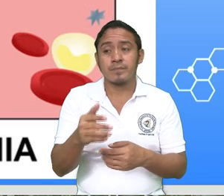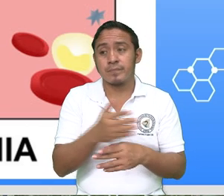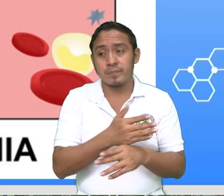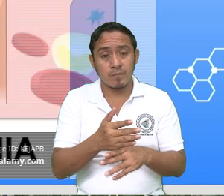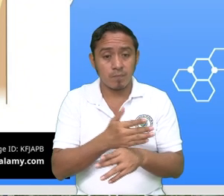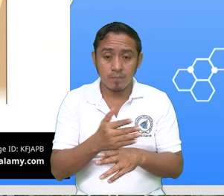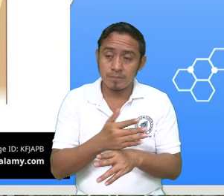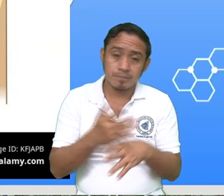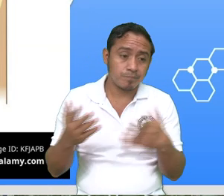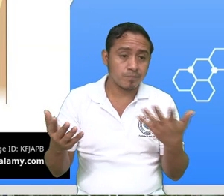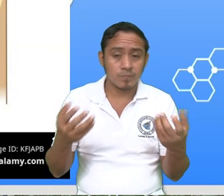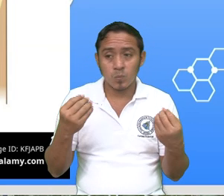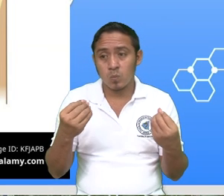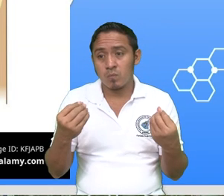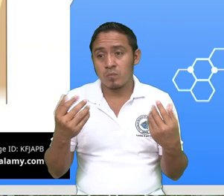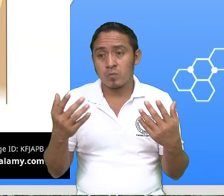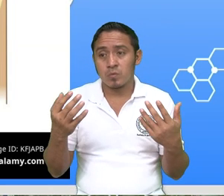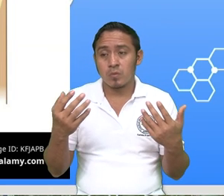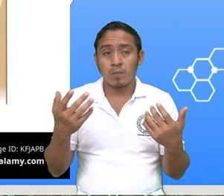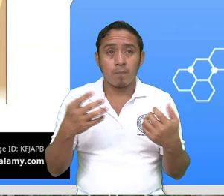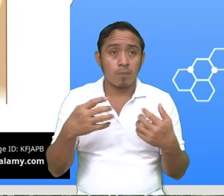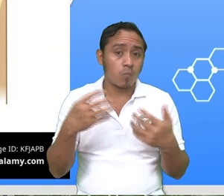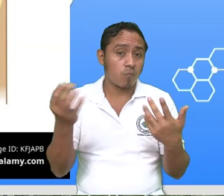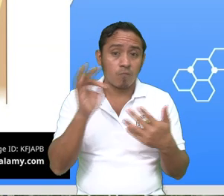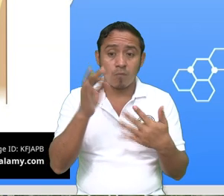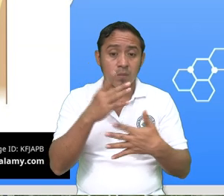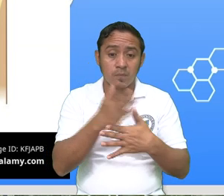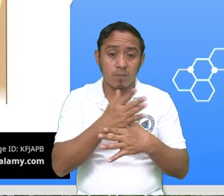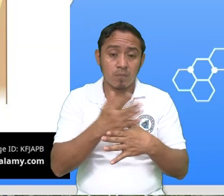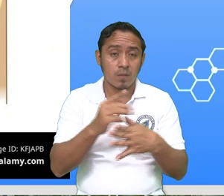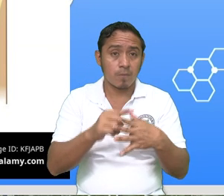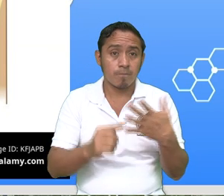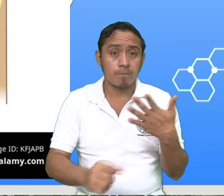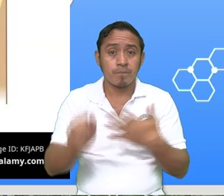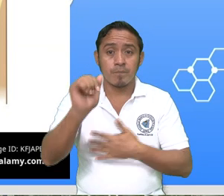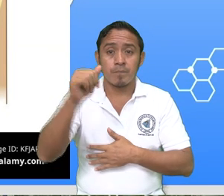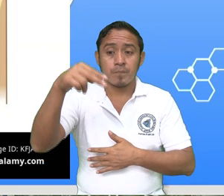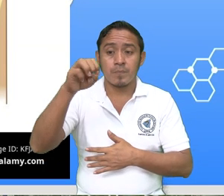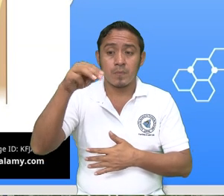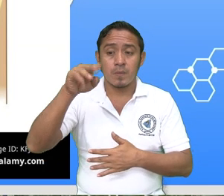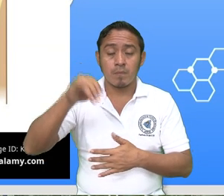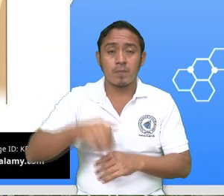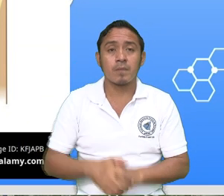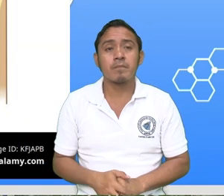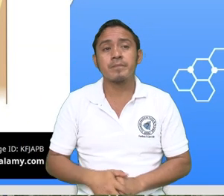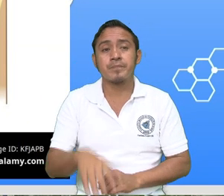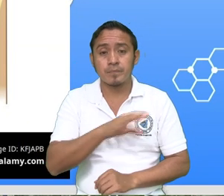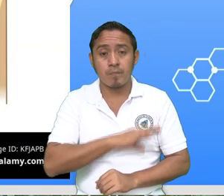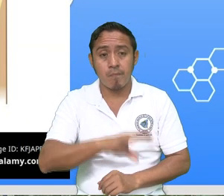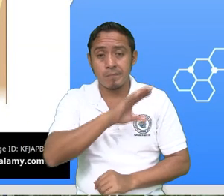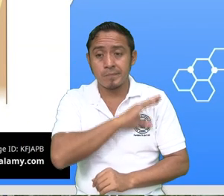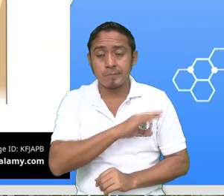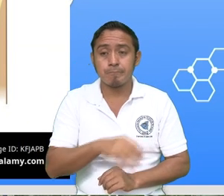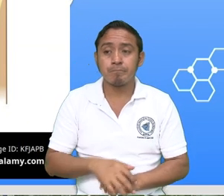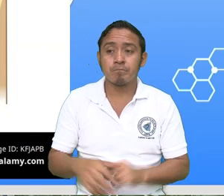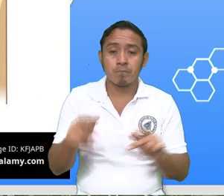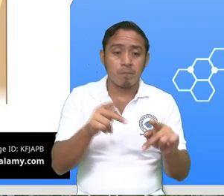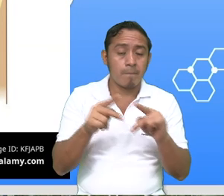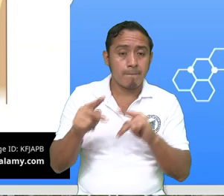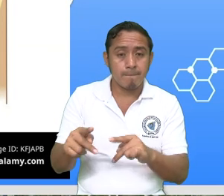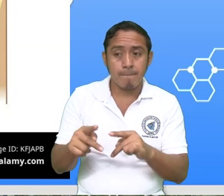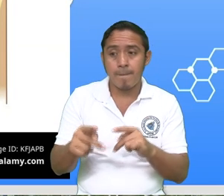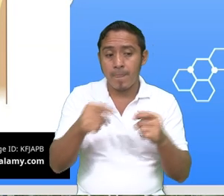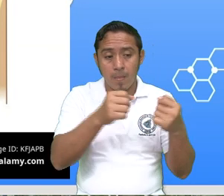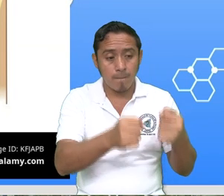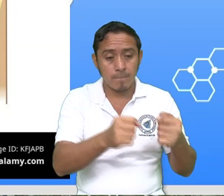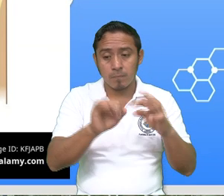hay muchos mecanismos de producir anemia y entonces independencia de las características de la persona si es